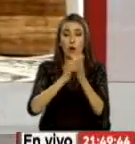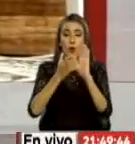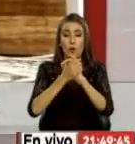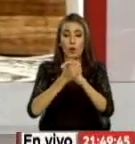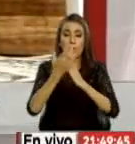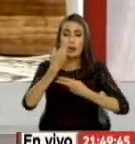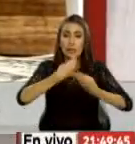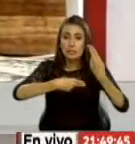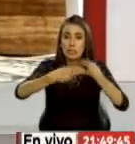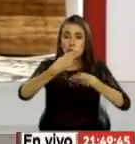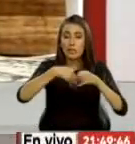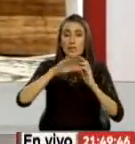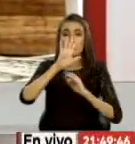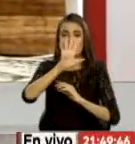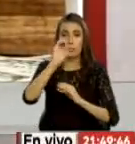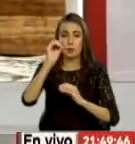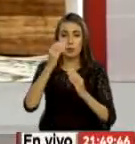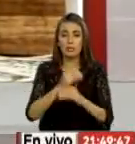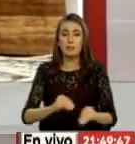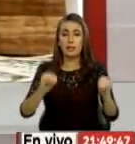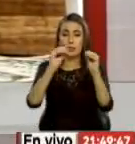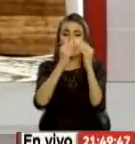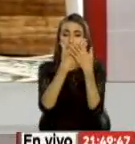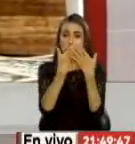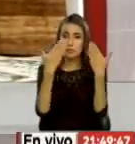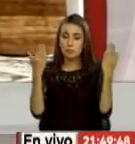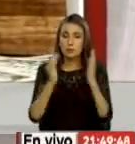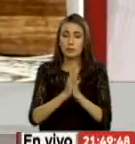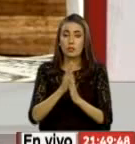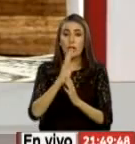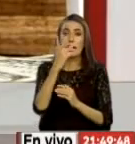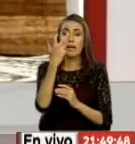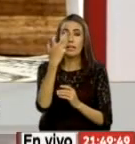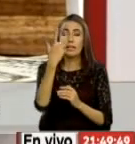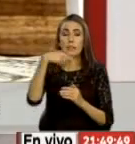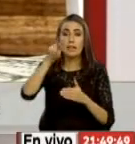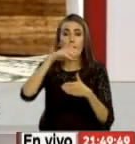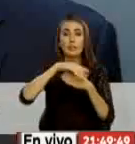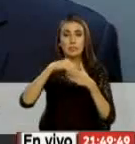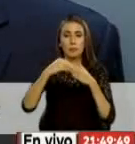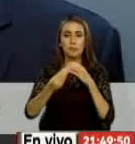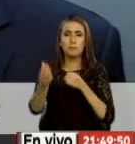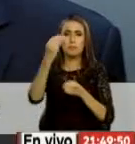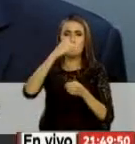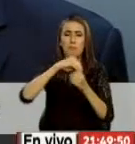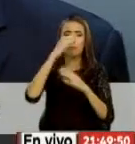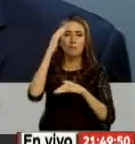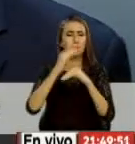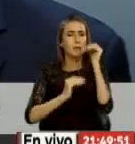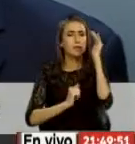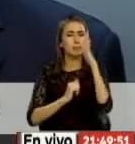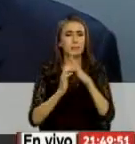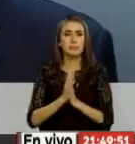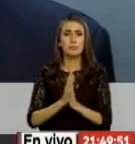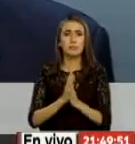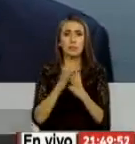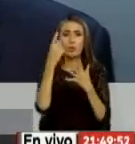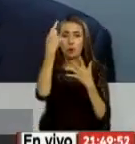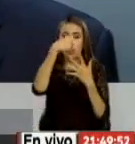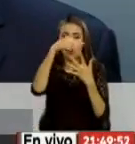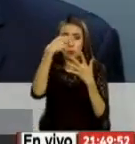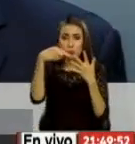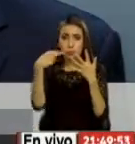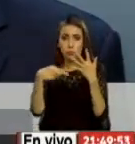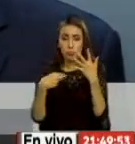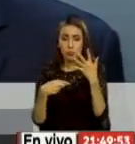de 50 bienes y las autoridades aspiran superar los 13 millones de dólares en ingresos. Todos son bienes del listado que están